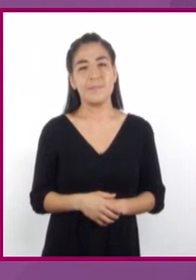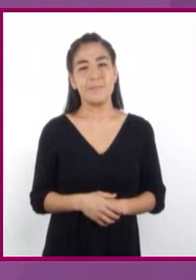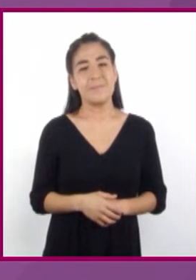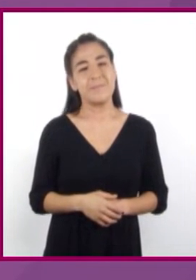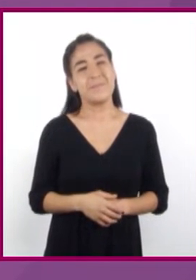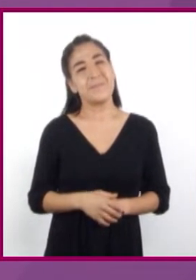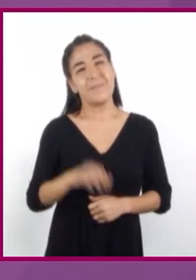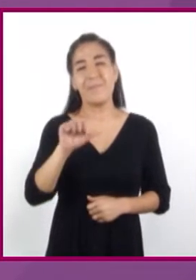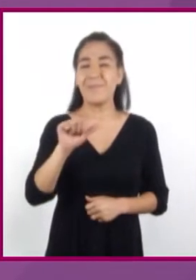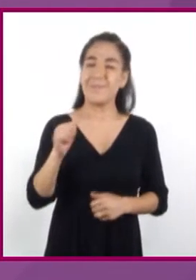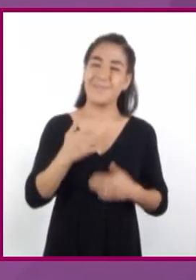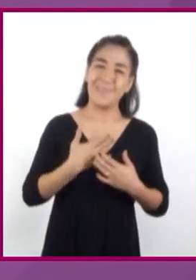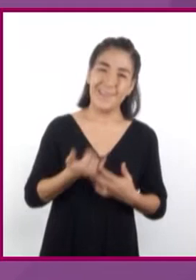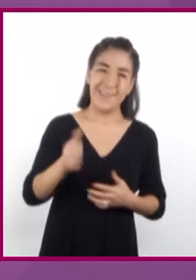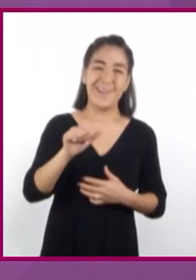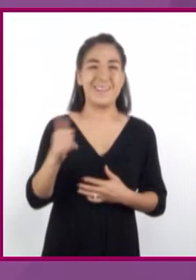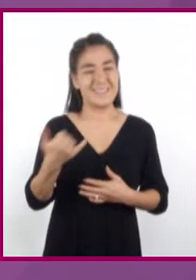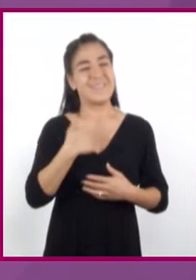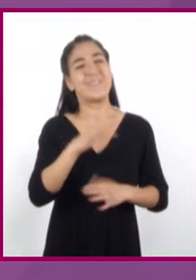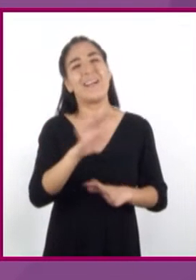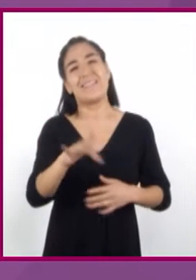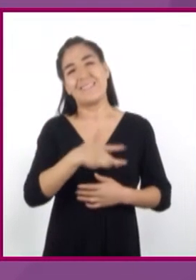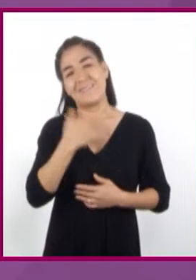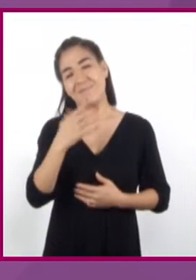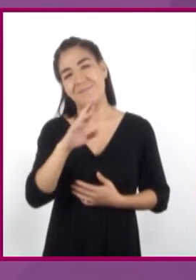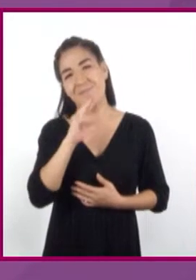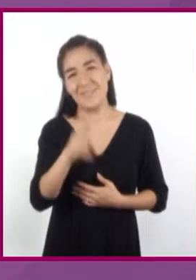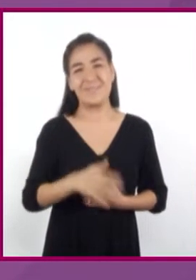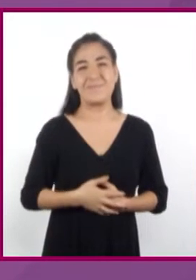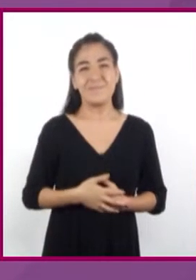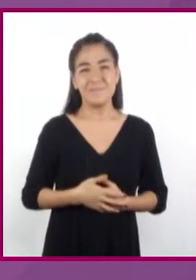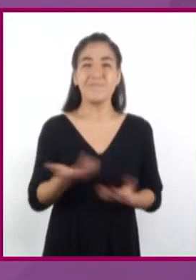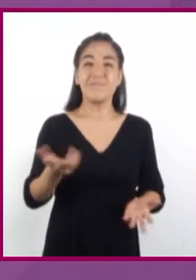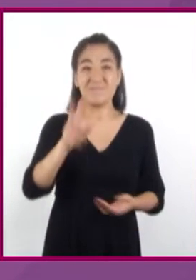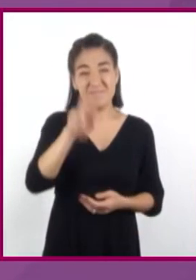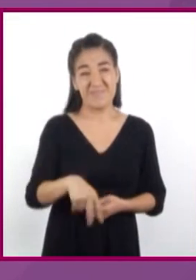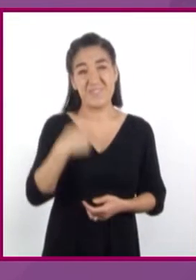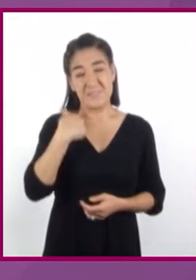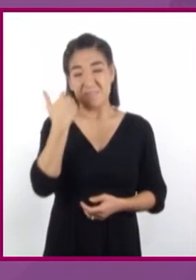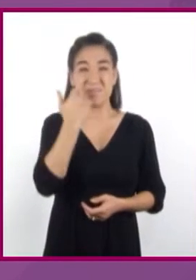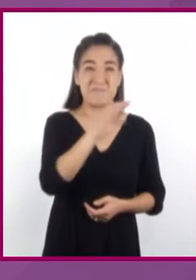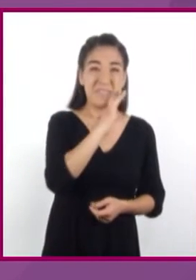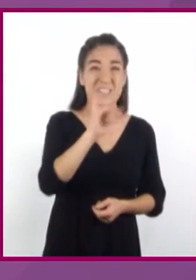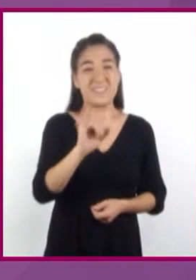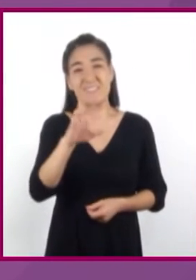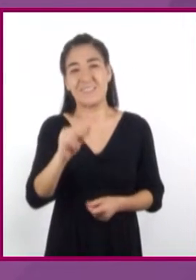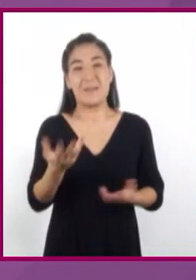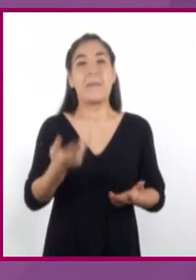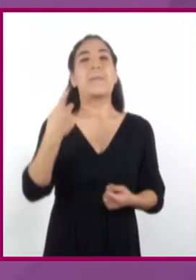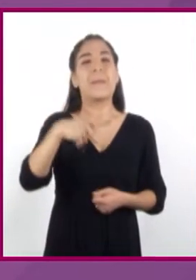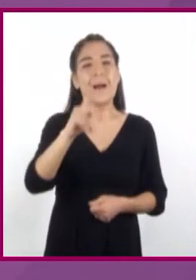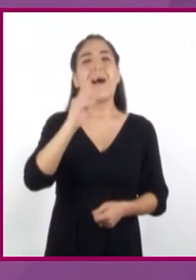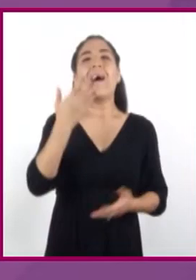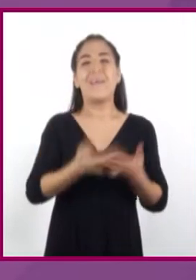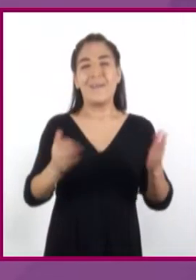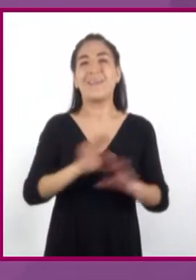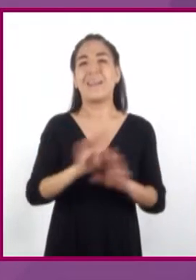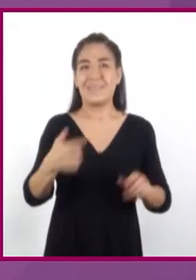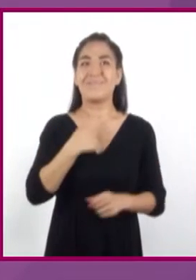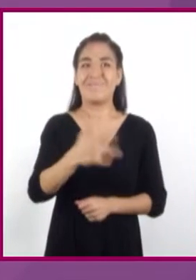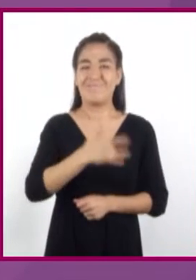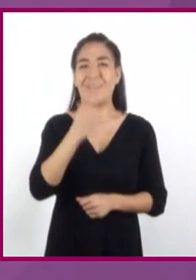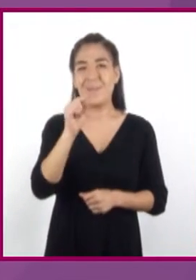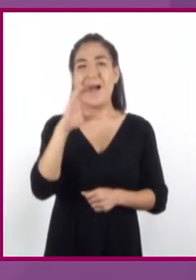Ah, creo que ya me siento mejor. En verdad, no sé si me iba a enfermar. Lo que sí es que ahora siento un poco de